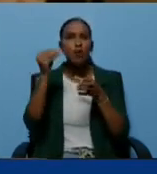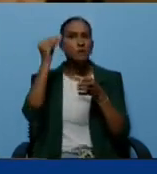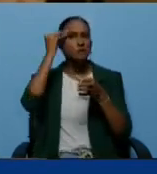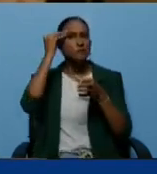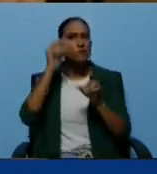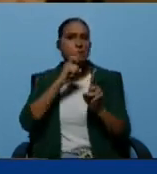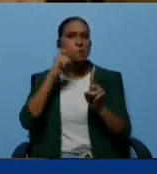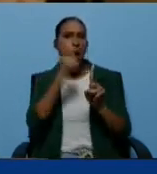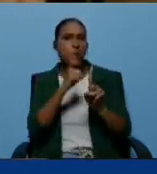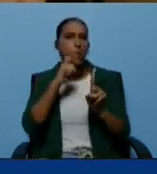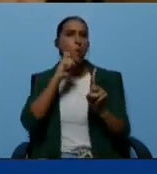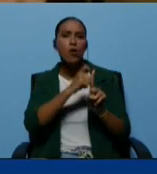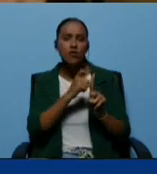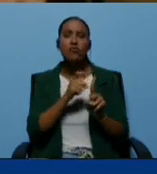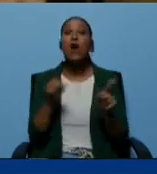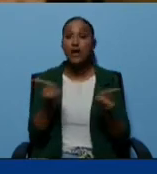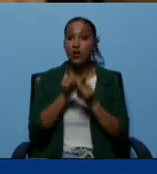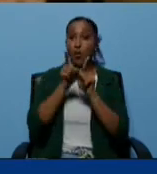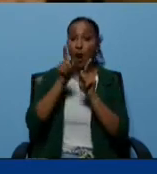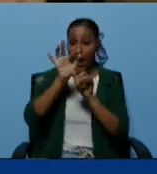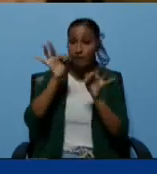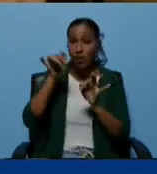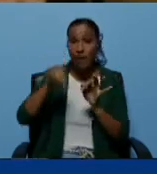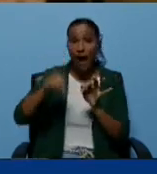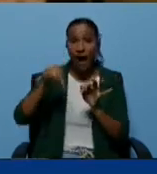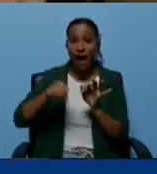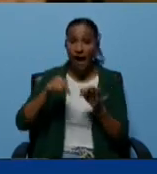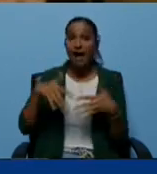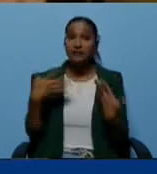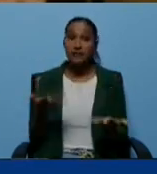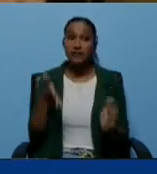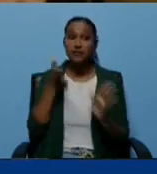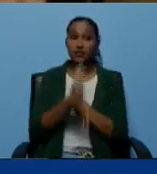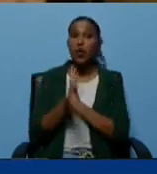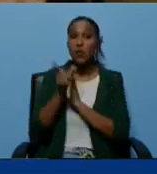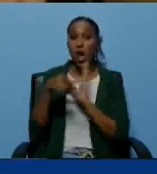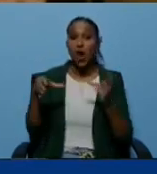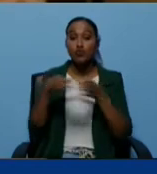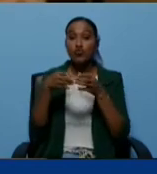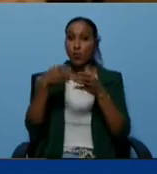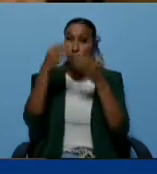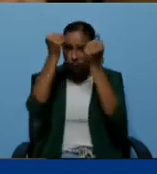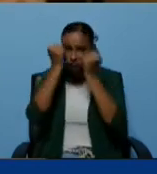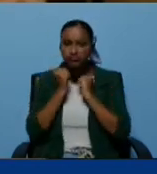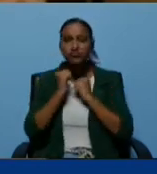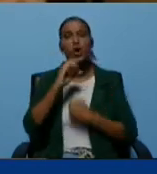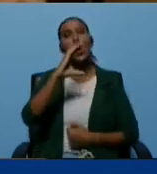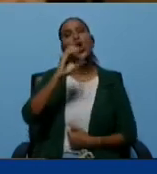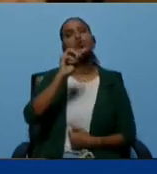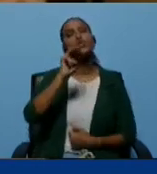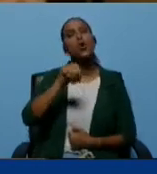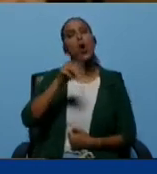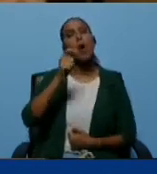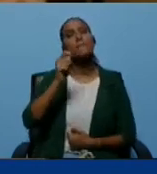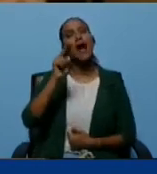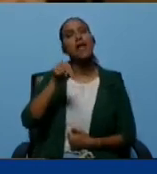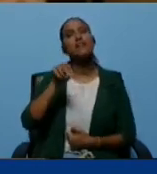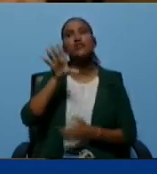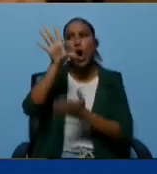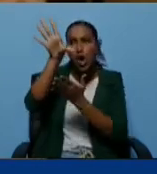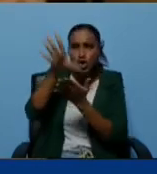este. Por eso yo digo que estos neonazis de los comanditos son herederos de los Ku Klux Klan. De